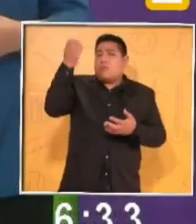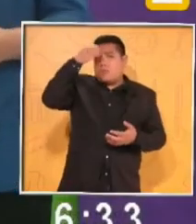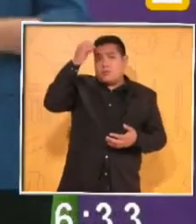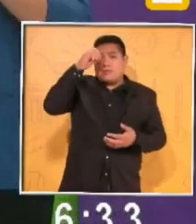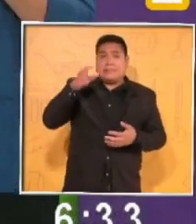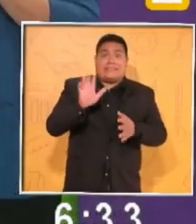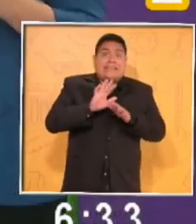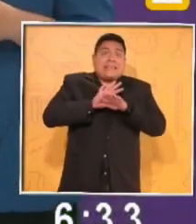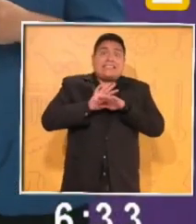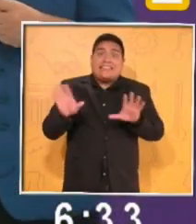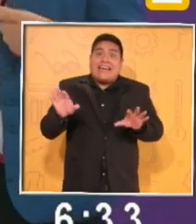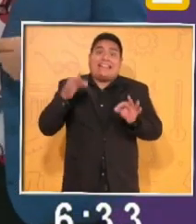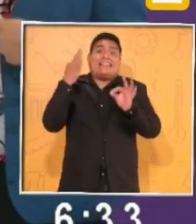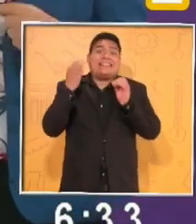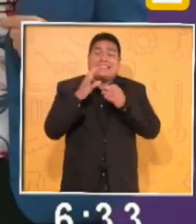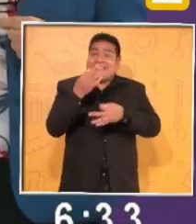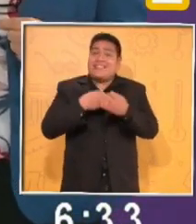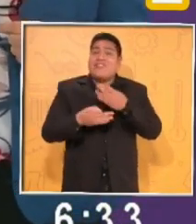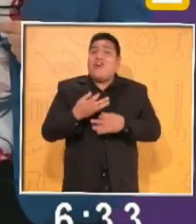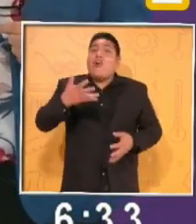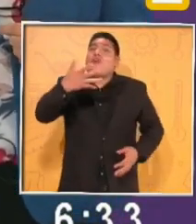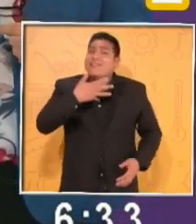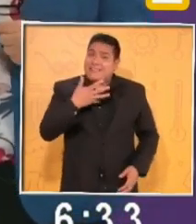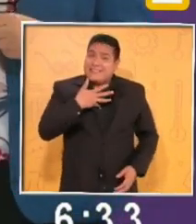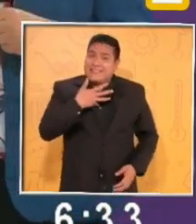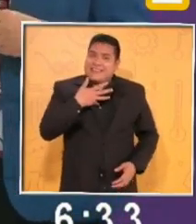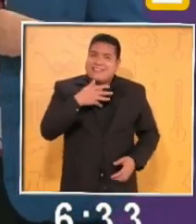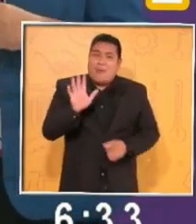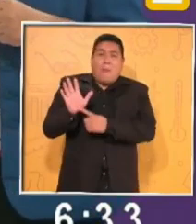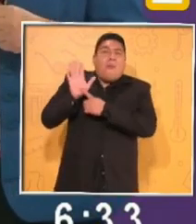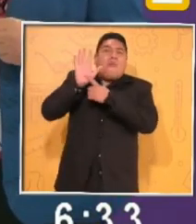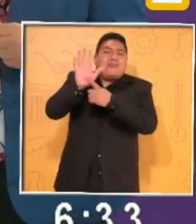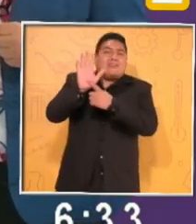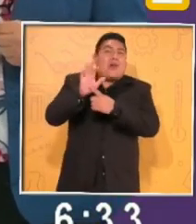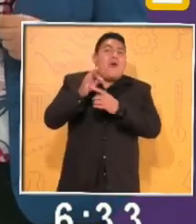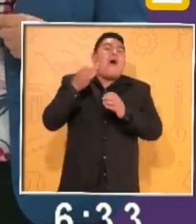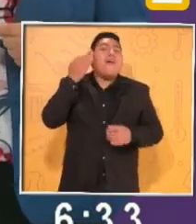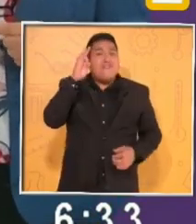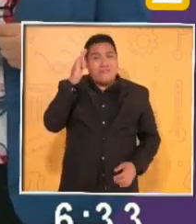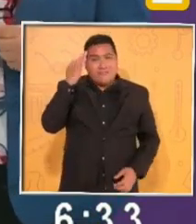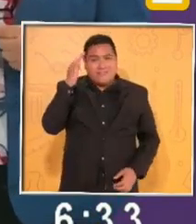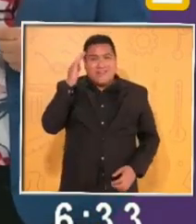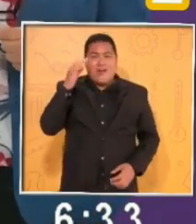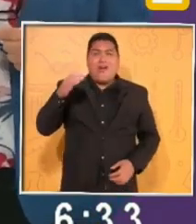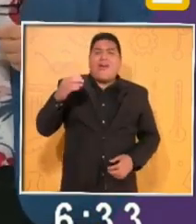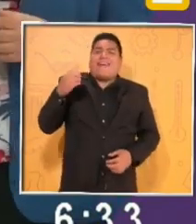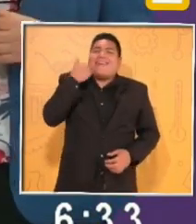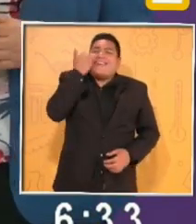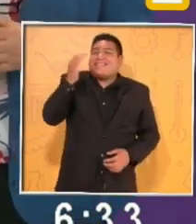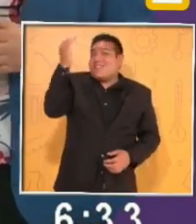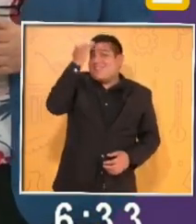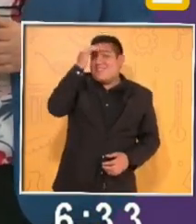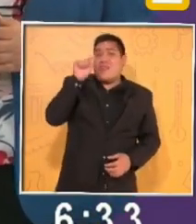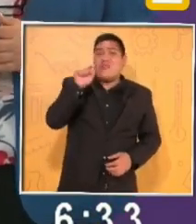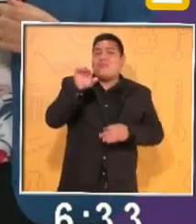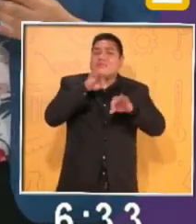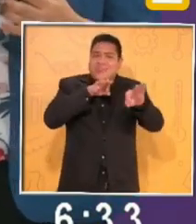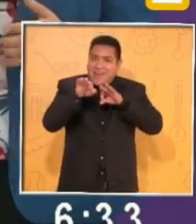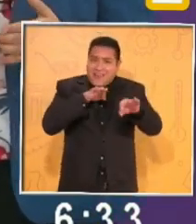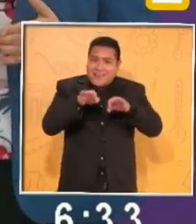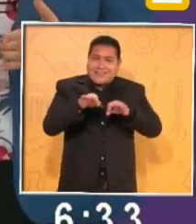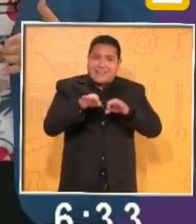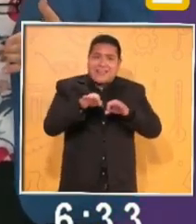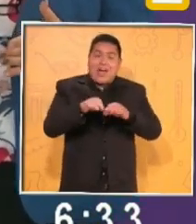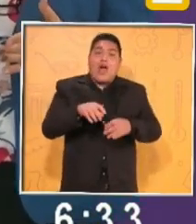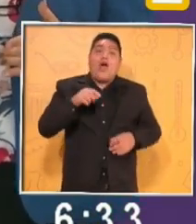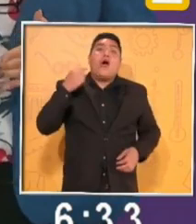tienes, tómale una foto y compártela en Facebook. Nos interesa muchísimo conocer tu trabajo. Seguramente tu